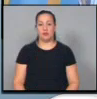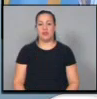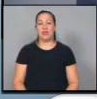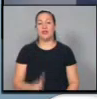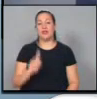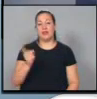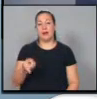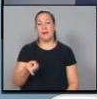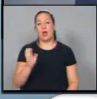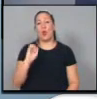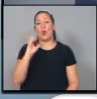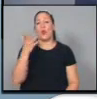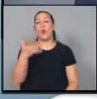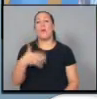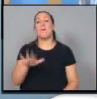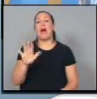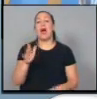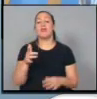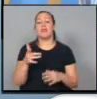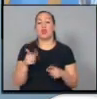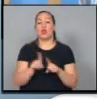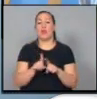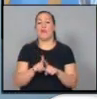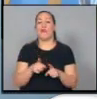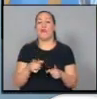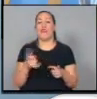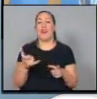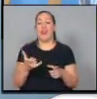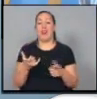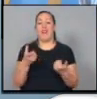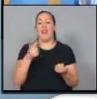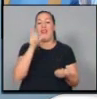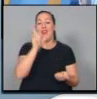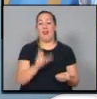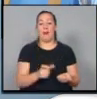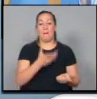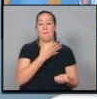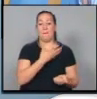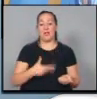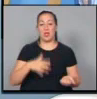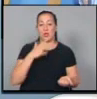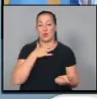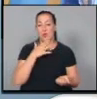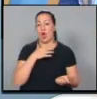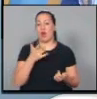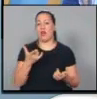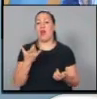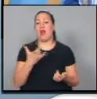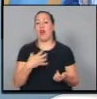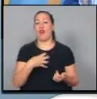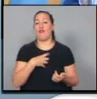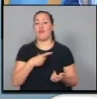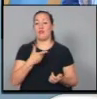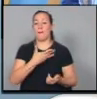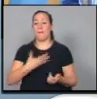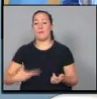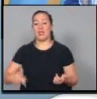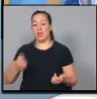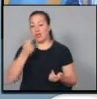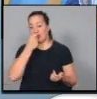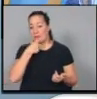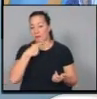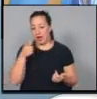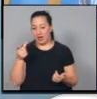más cercano al gobierno. También. Digamos, la figura de Daniel Angelici, lógicamente, es muy cercana a la del presidente Mauricio